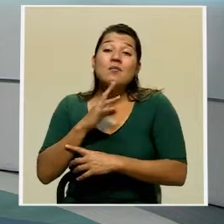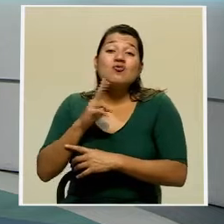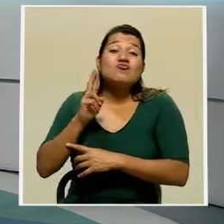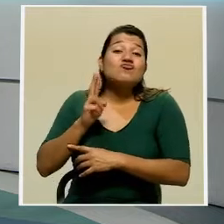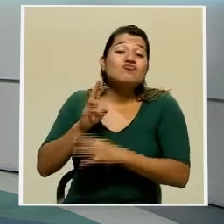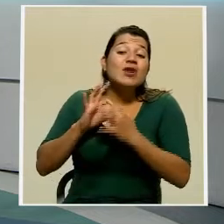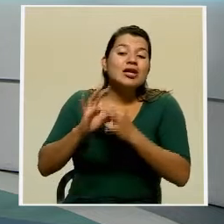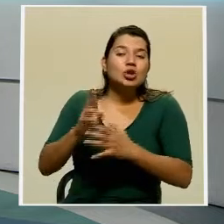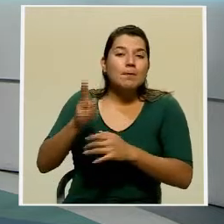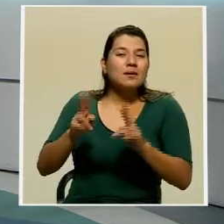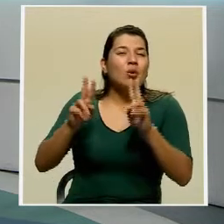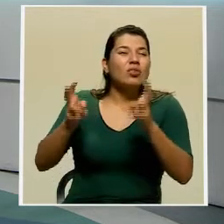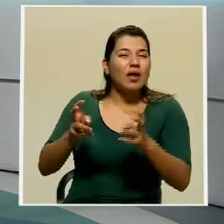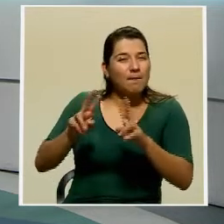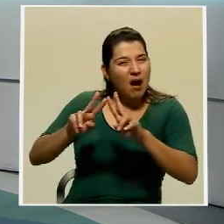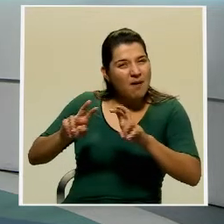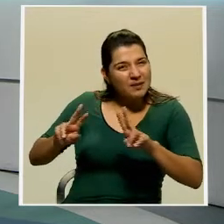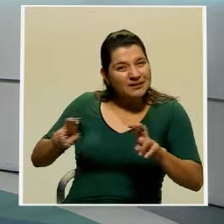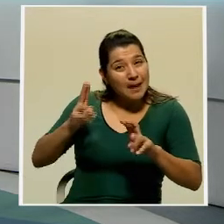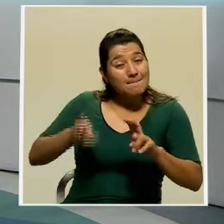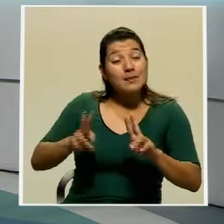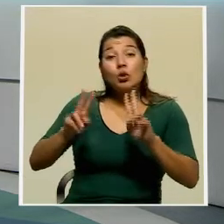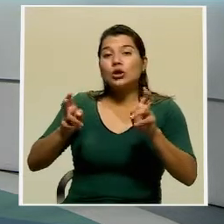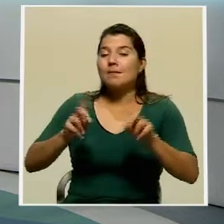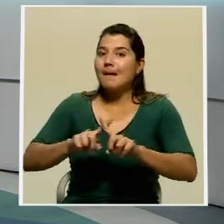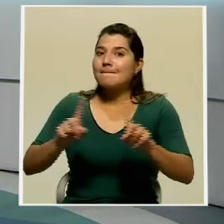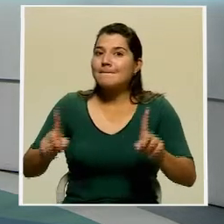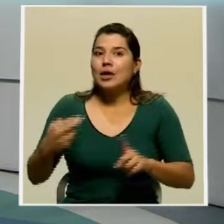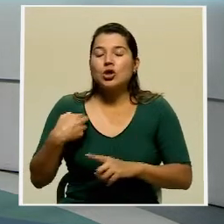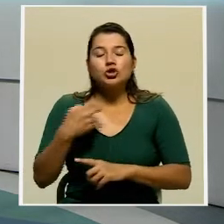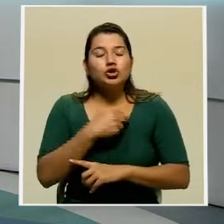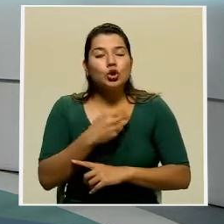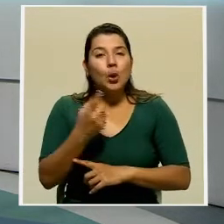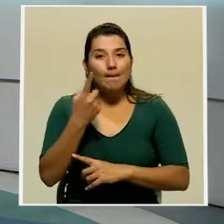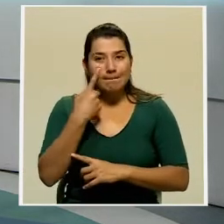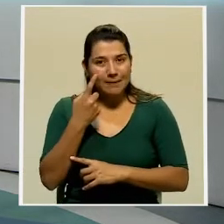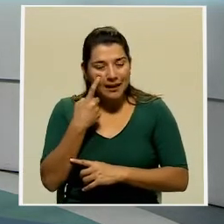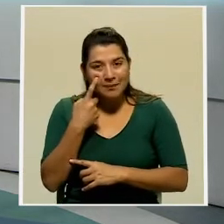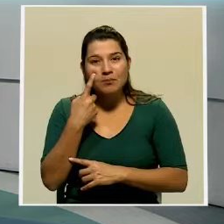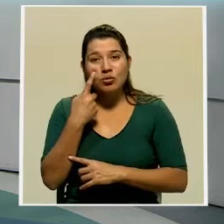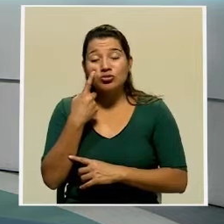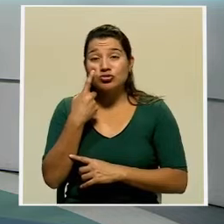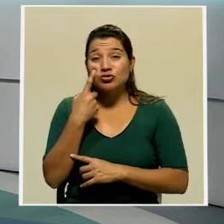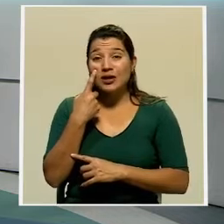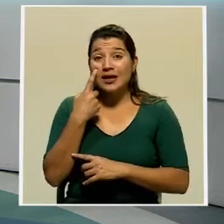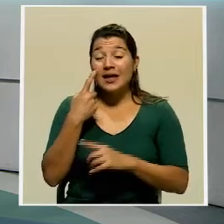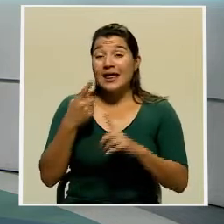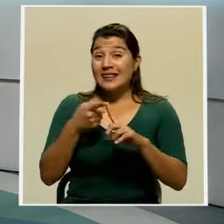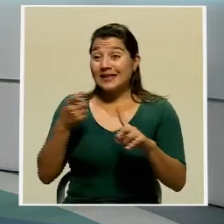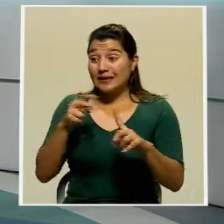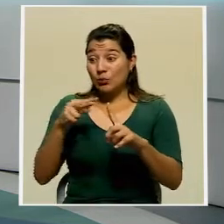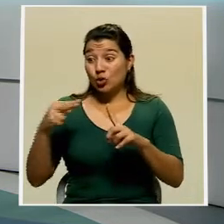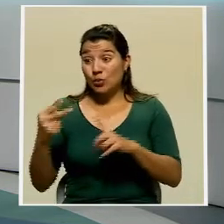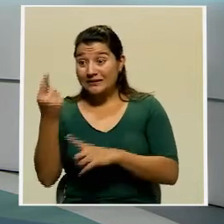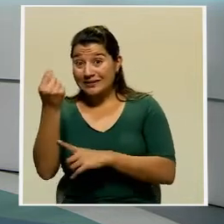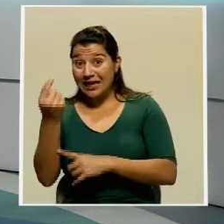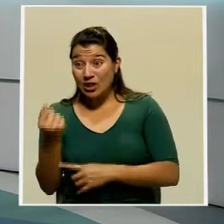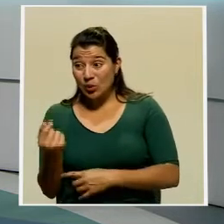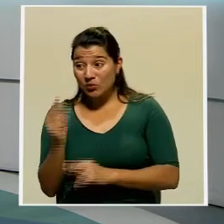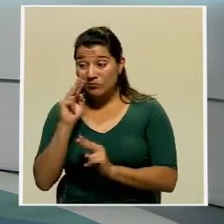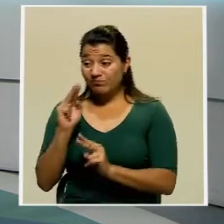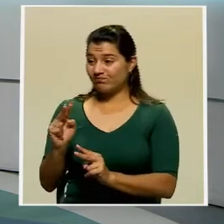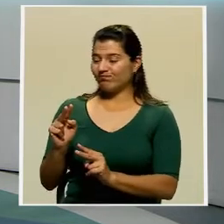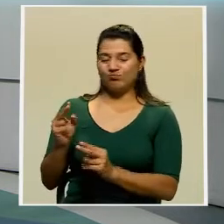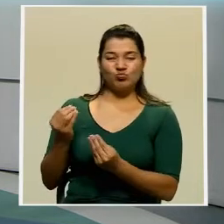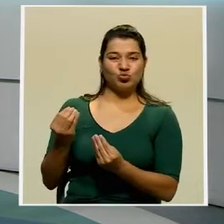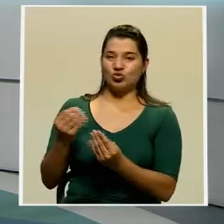análisis de este tema, sin embargo vemos también cómo en cifras se representa que hay poca responsabilidad